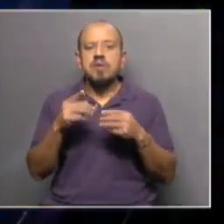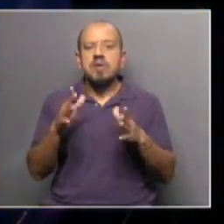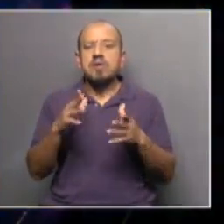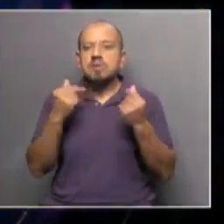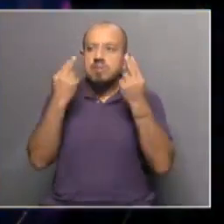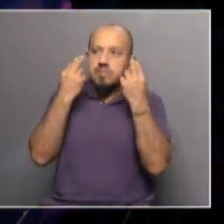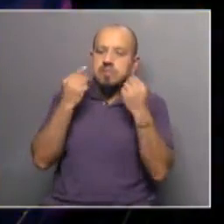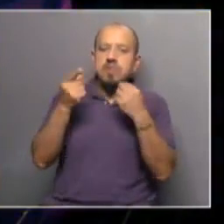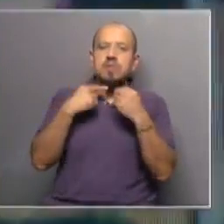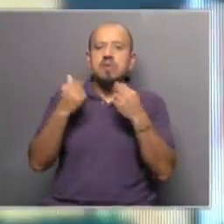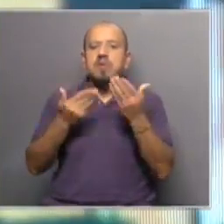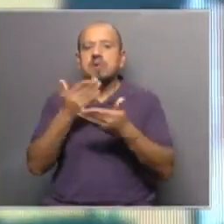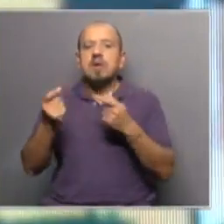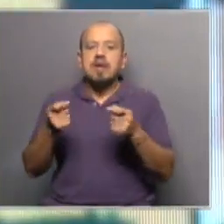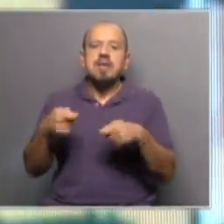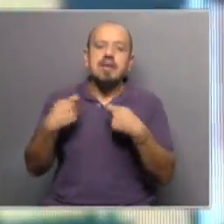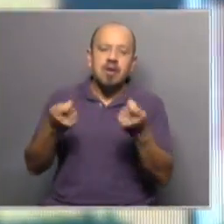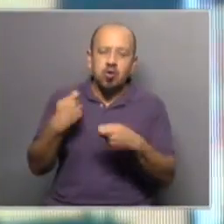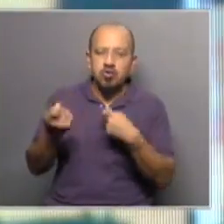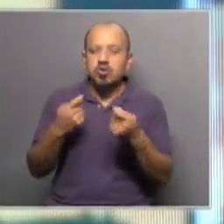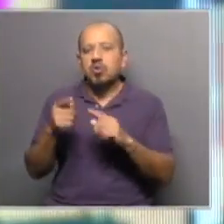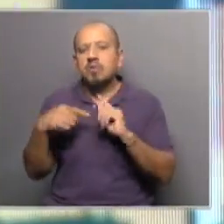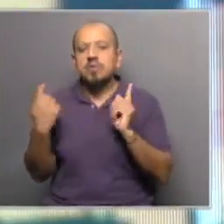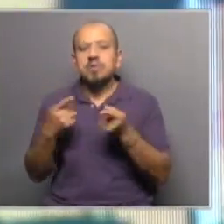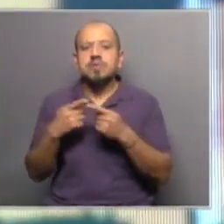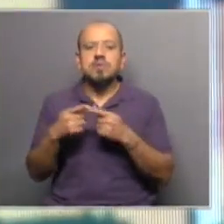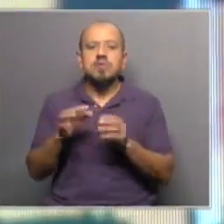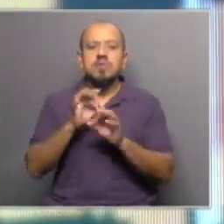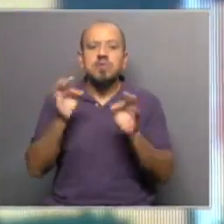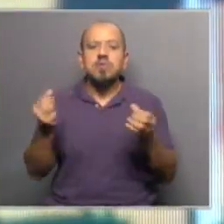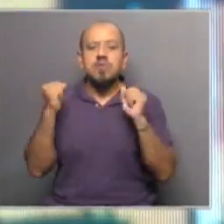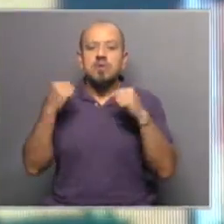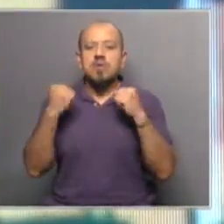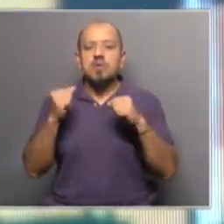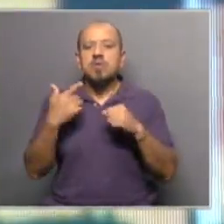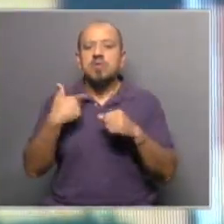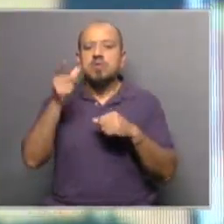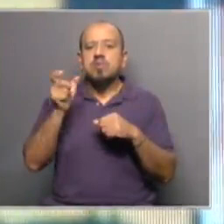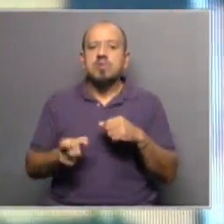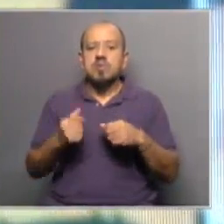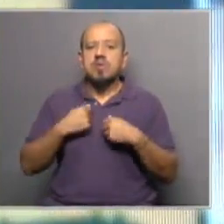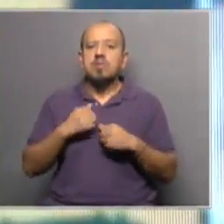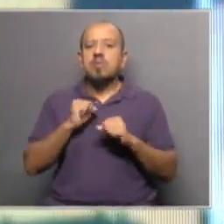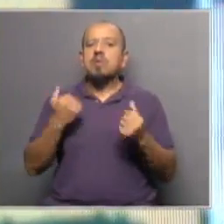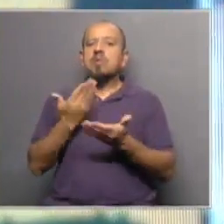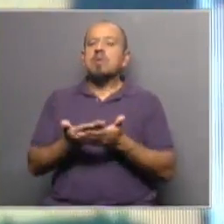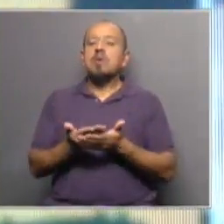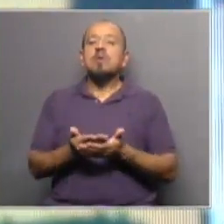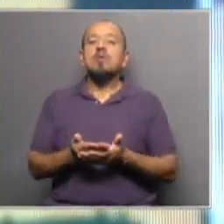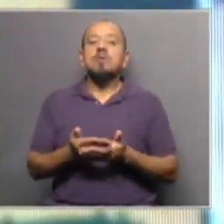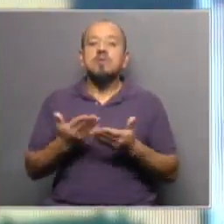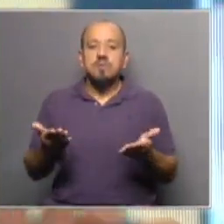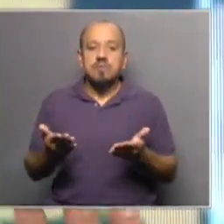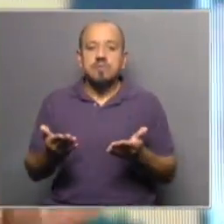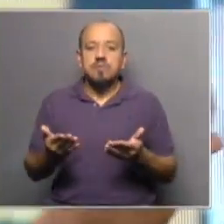mayor, que es el espectáculo, el negocio, que funcione, ¿no? O el deportista es una persona con formación y que puede proponer algo, ¿no? Al